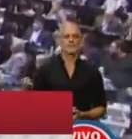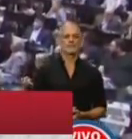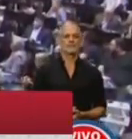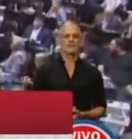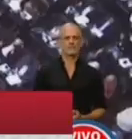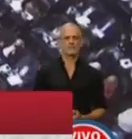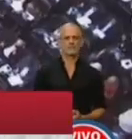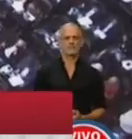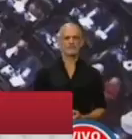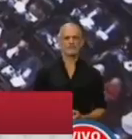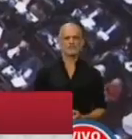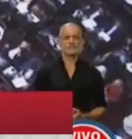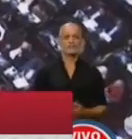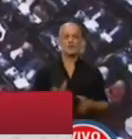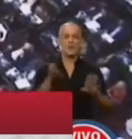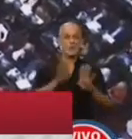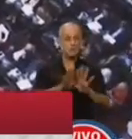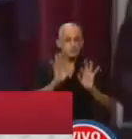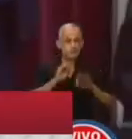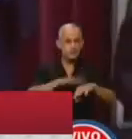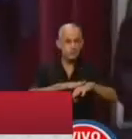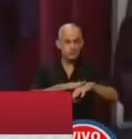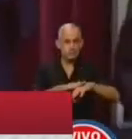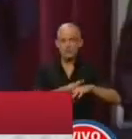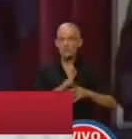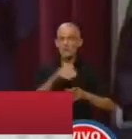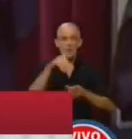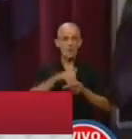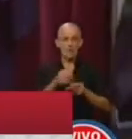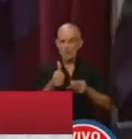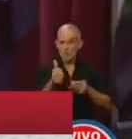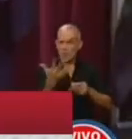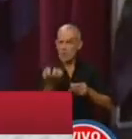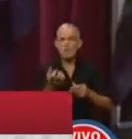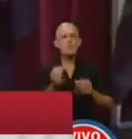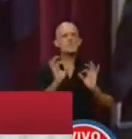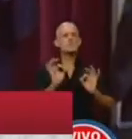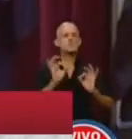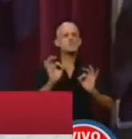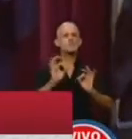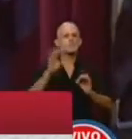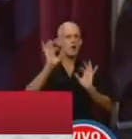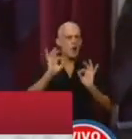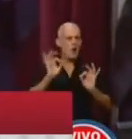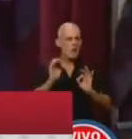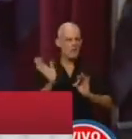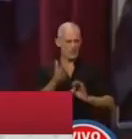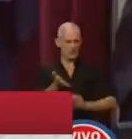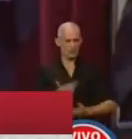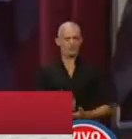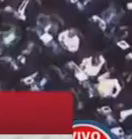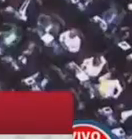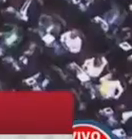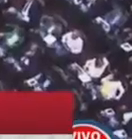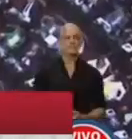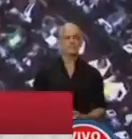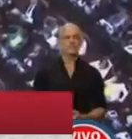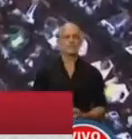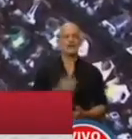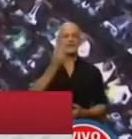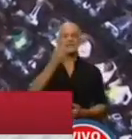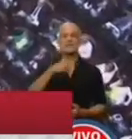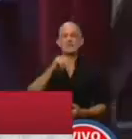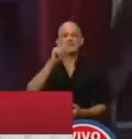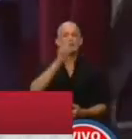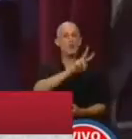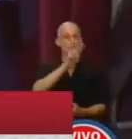votar eso, si se pasaba o no se pasaba a comisión, y el último discurso lo da Máximo Kirchner, que no puede con su esencia, saca